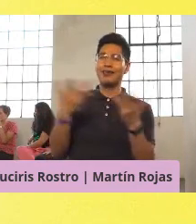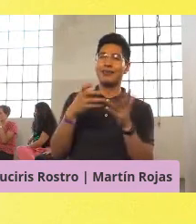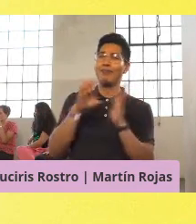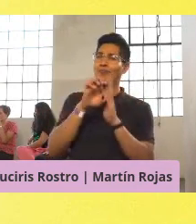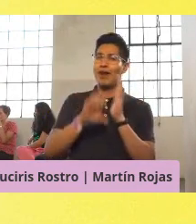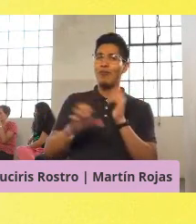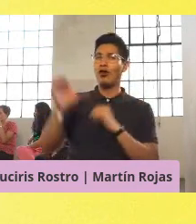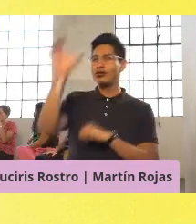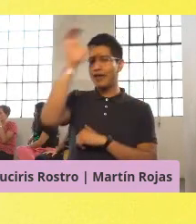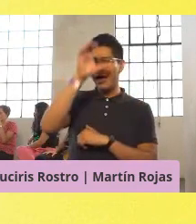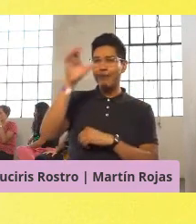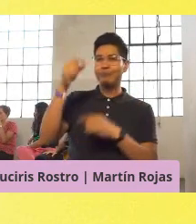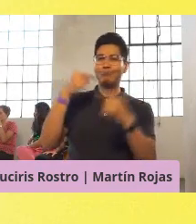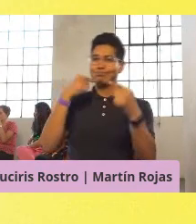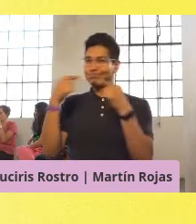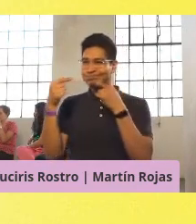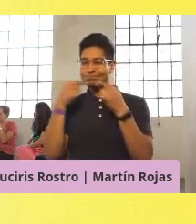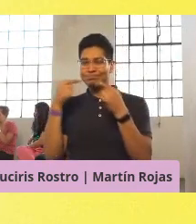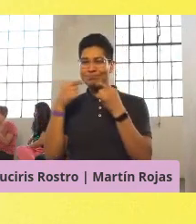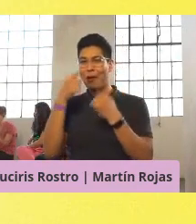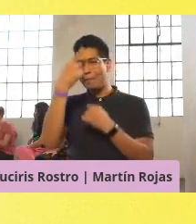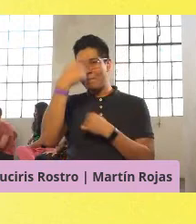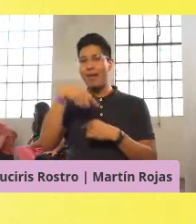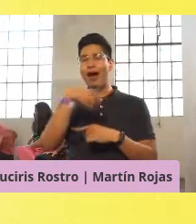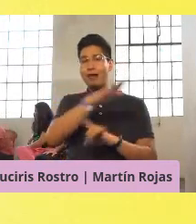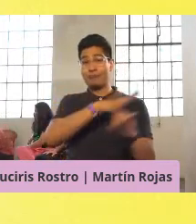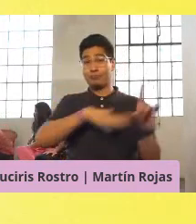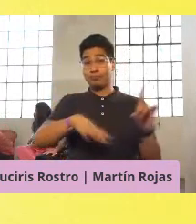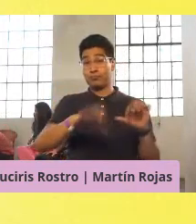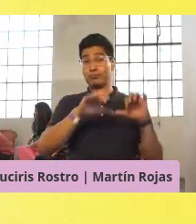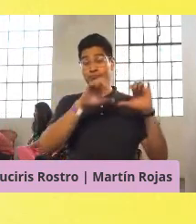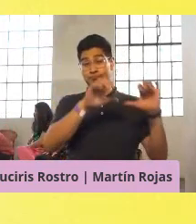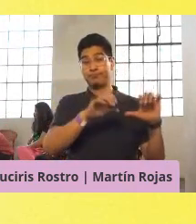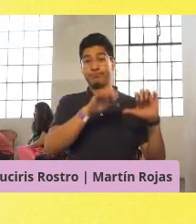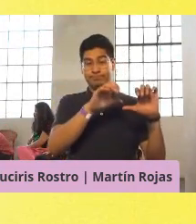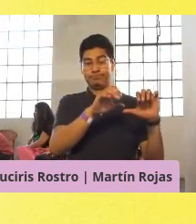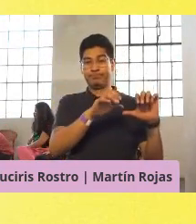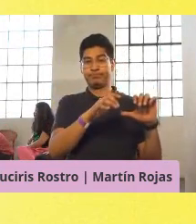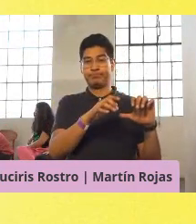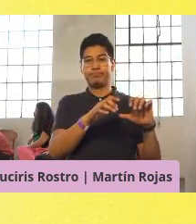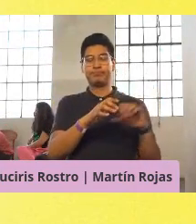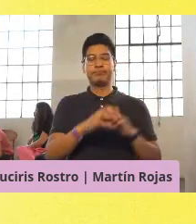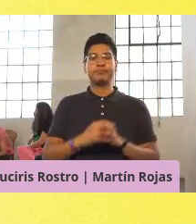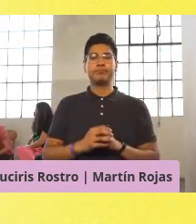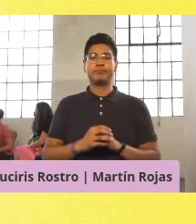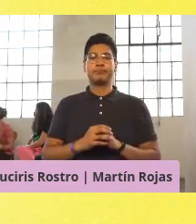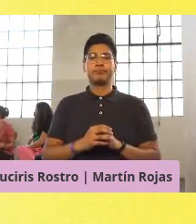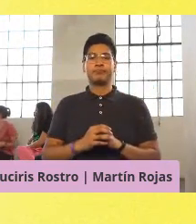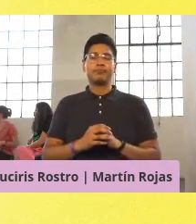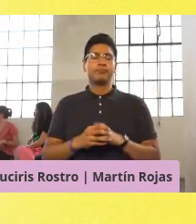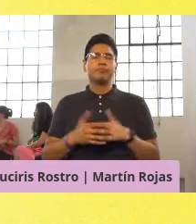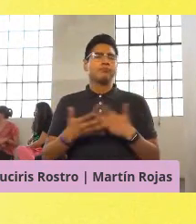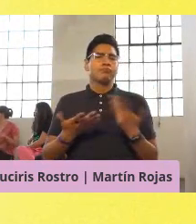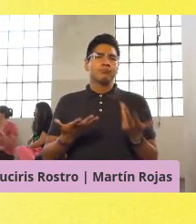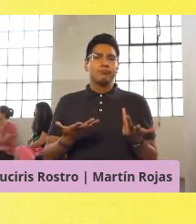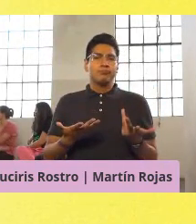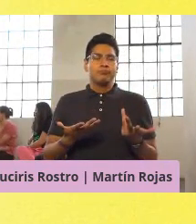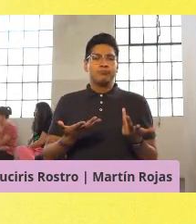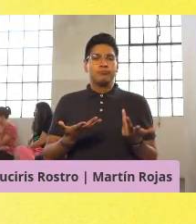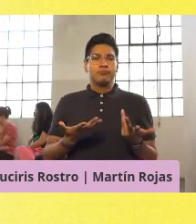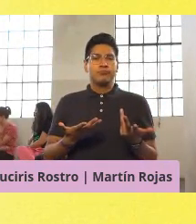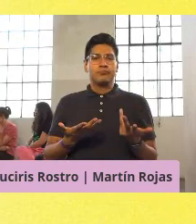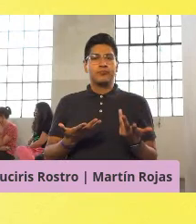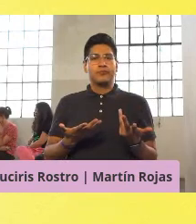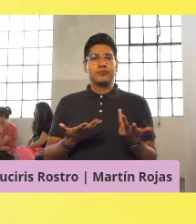y están generando diálogo y demás, y estamos hablando, y se nombró aquí al respecto del medio ambiente, que